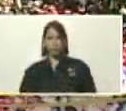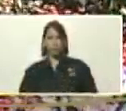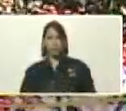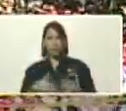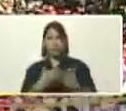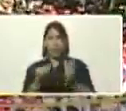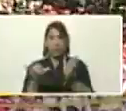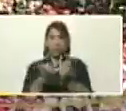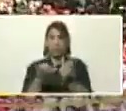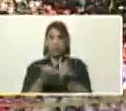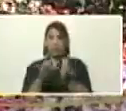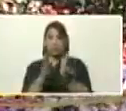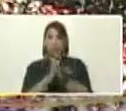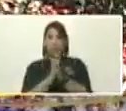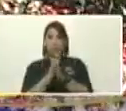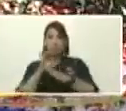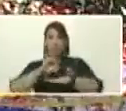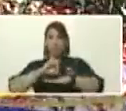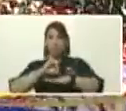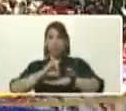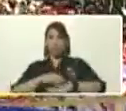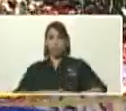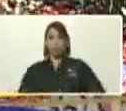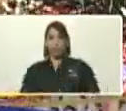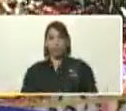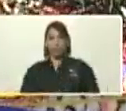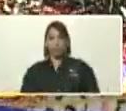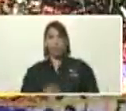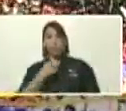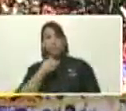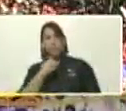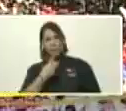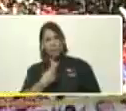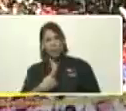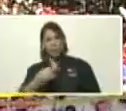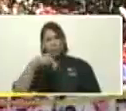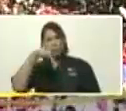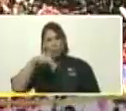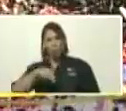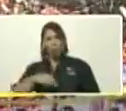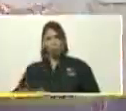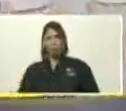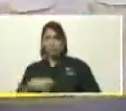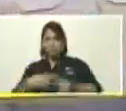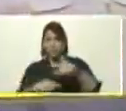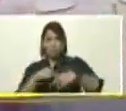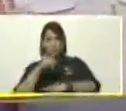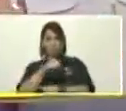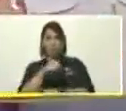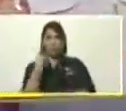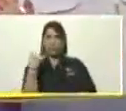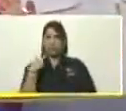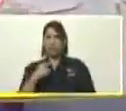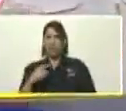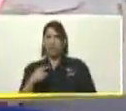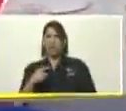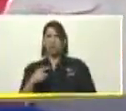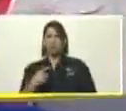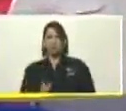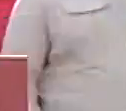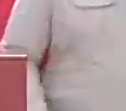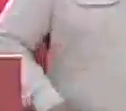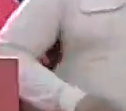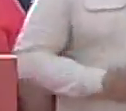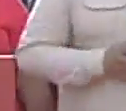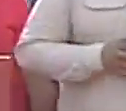de Santa Capilla. Sentenciaba textualmente: hoy por hoy la revolución tiene la conducción de la